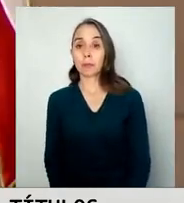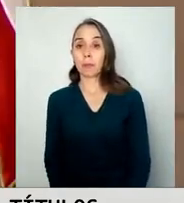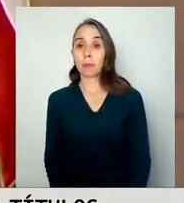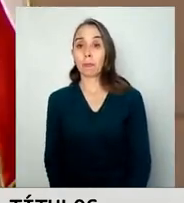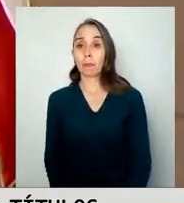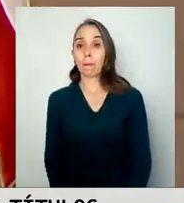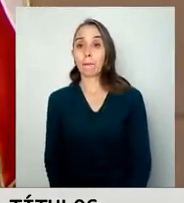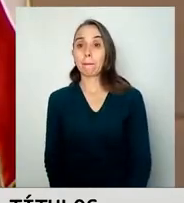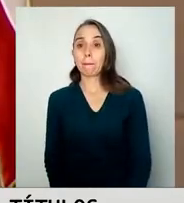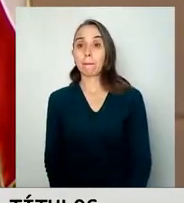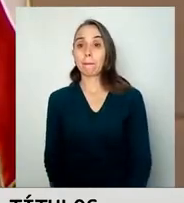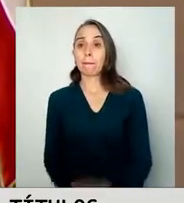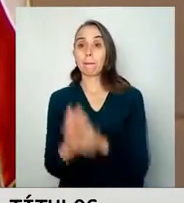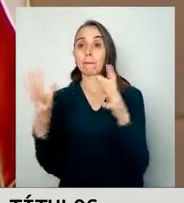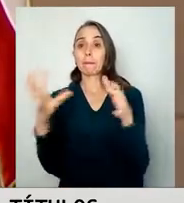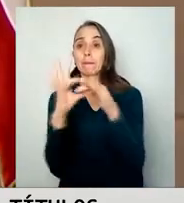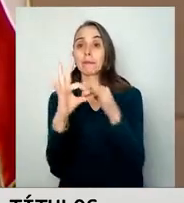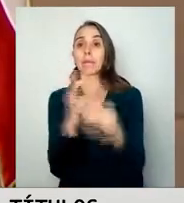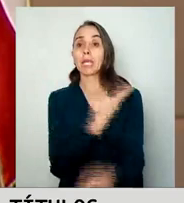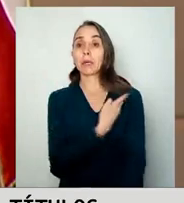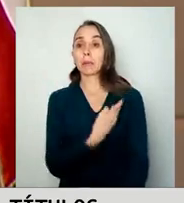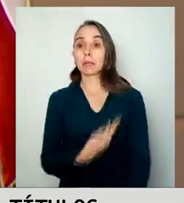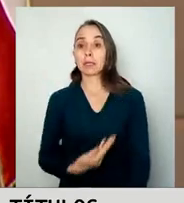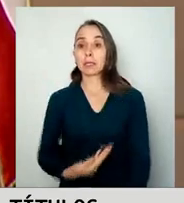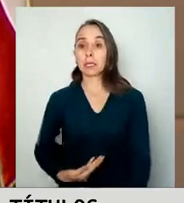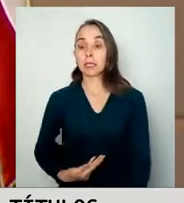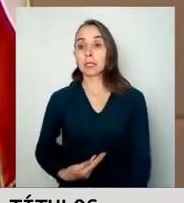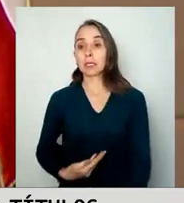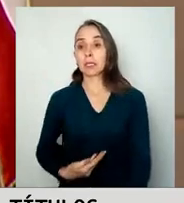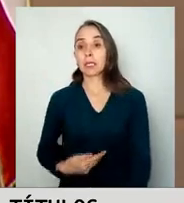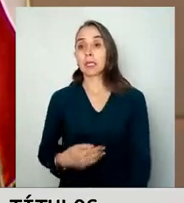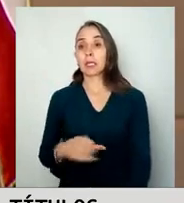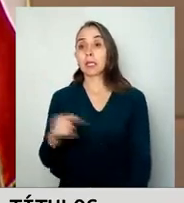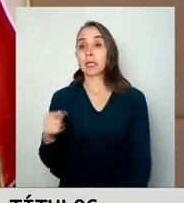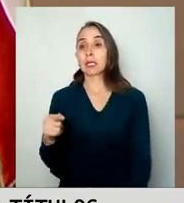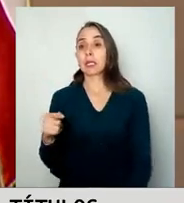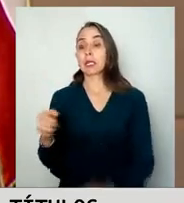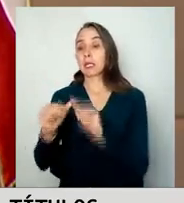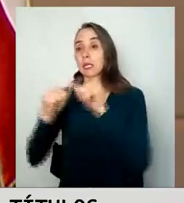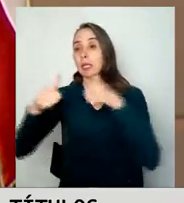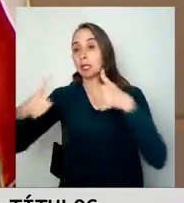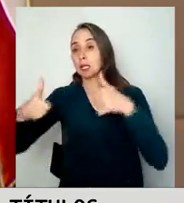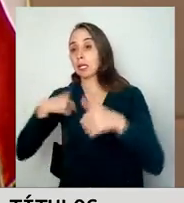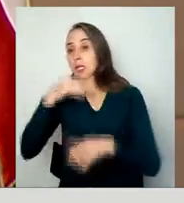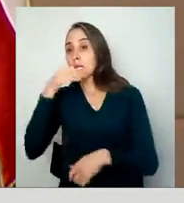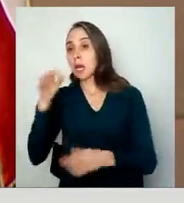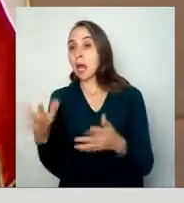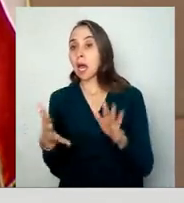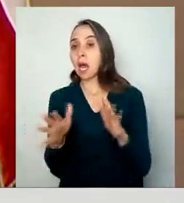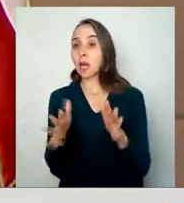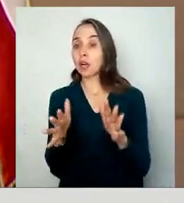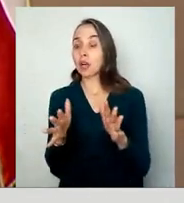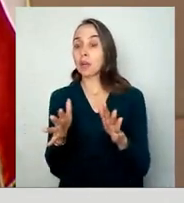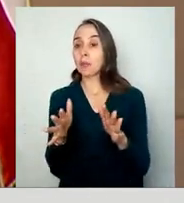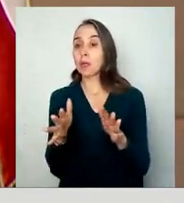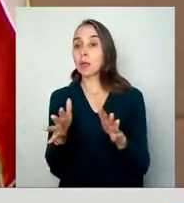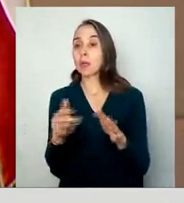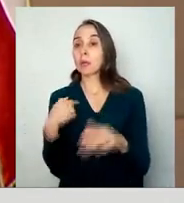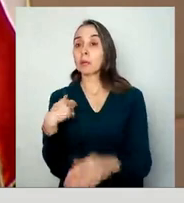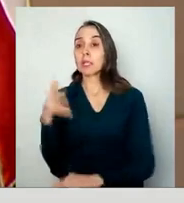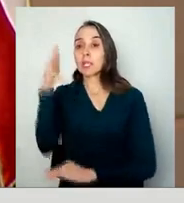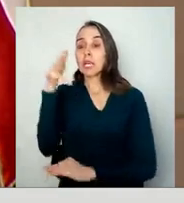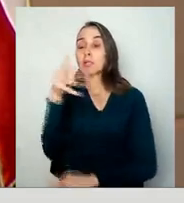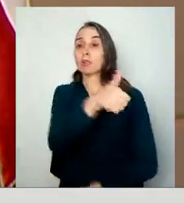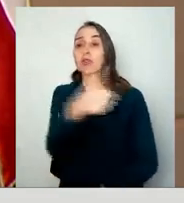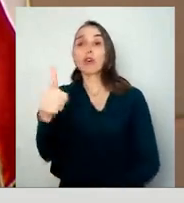Muchas gracias presidente se lo comentaba ahí en la mesa lo más probable que mi exposición no sea el agrado de todos pero